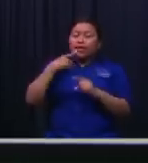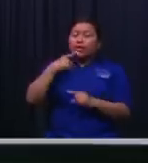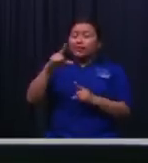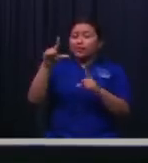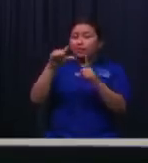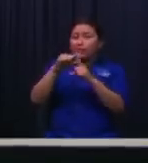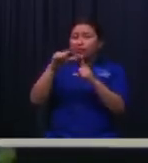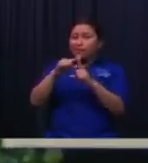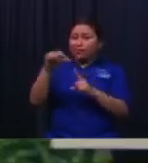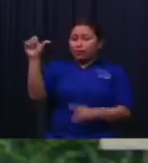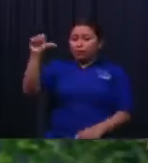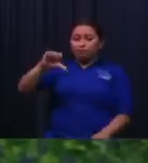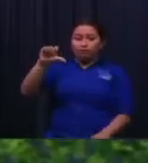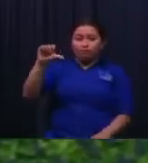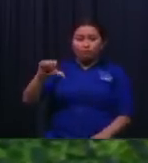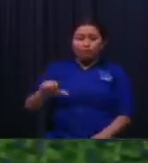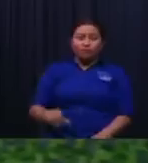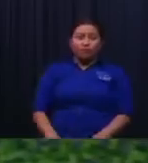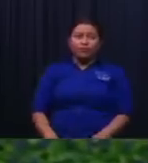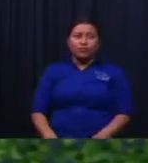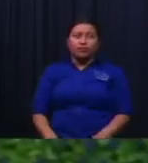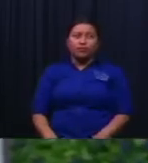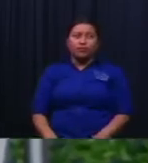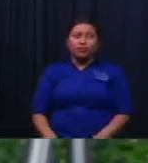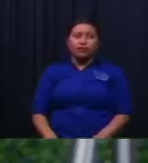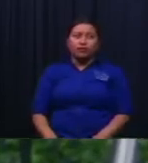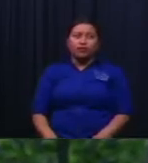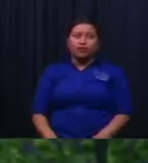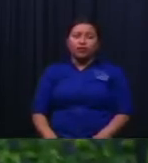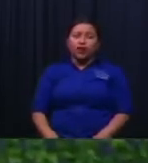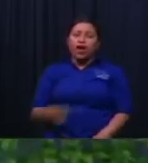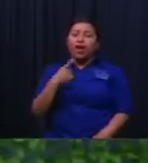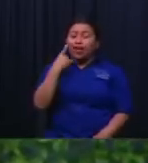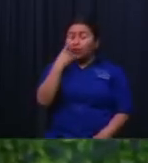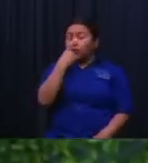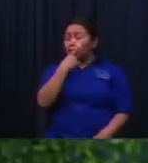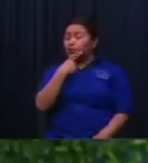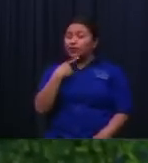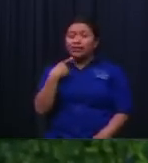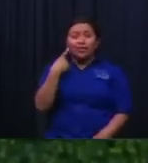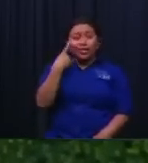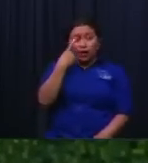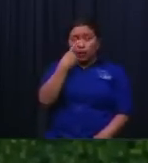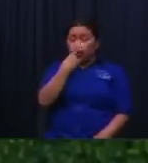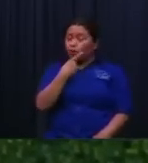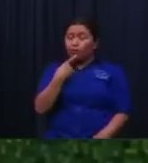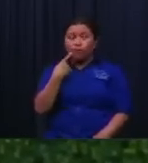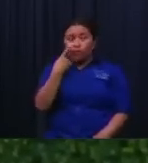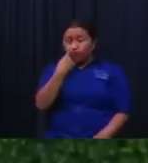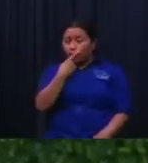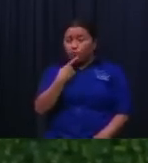hermano? Dice la Biblia que en nuestra boca hay ¿qué? ¿Está el qué?